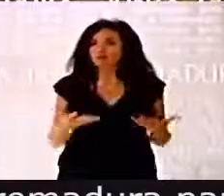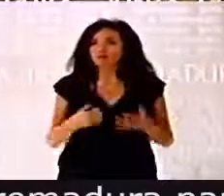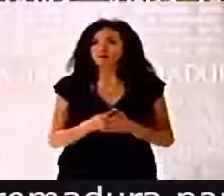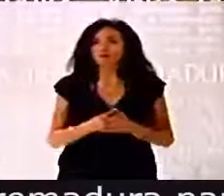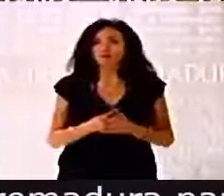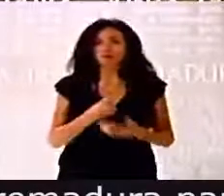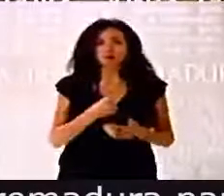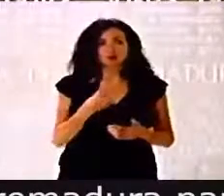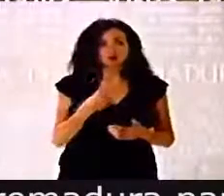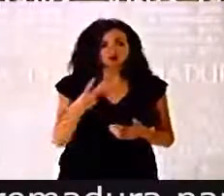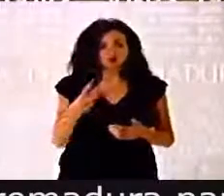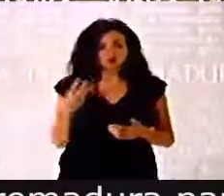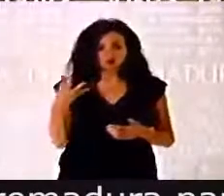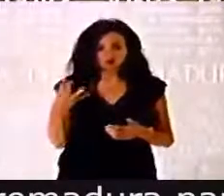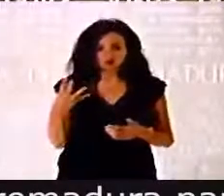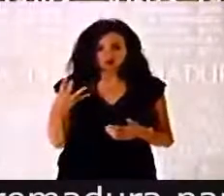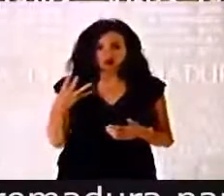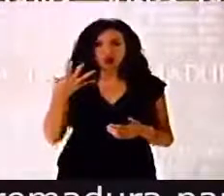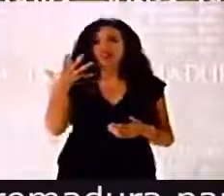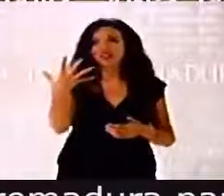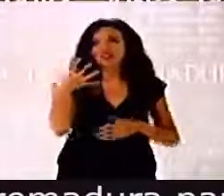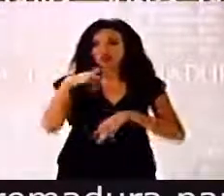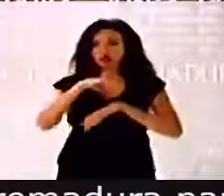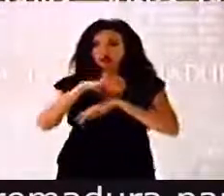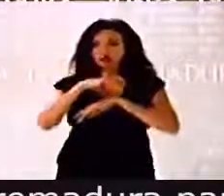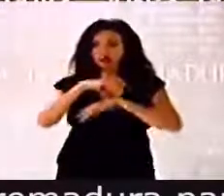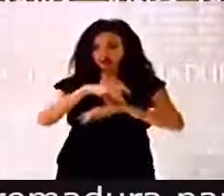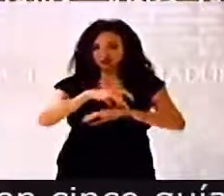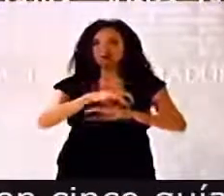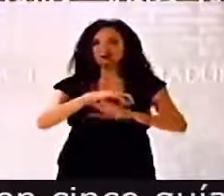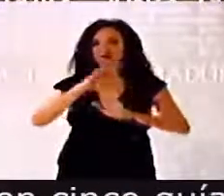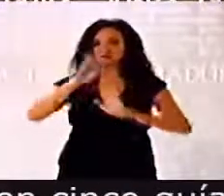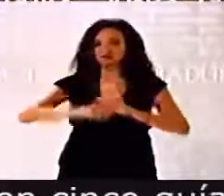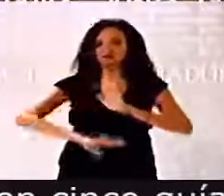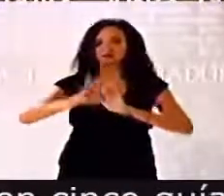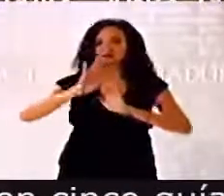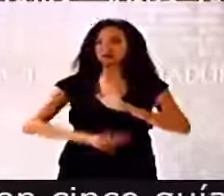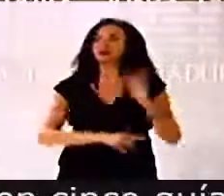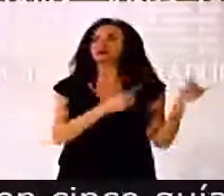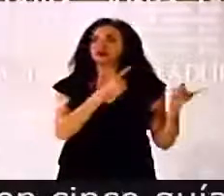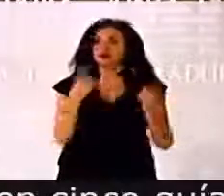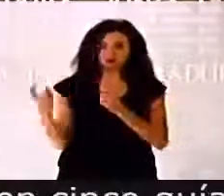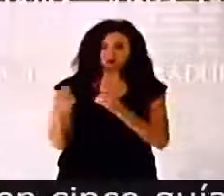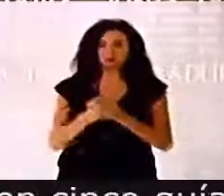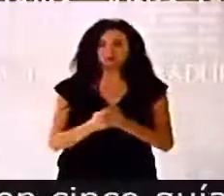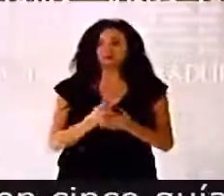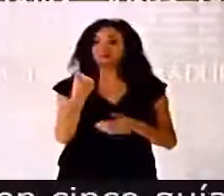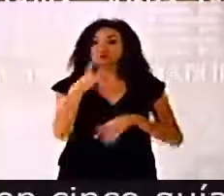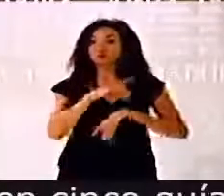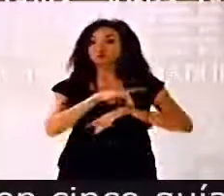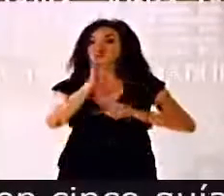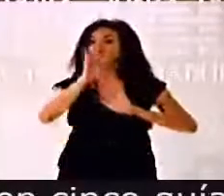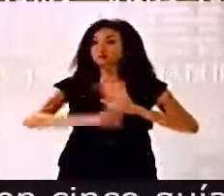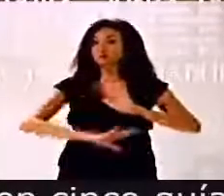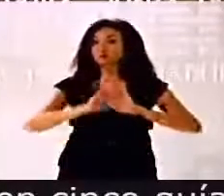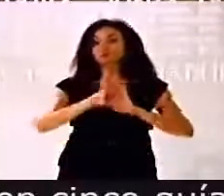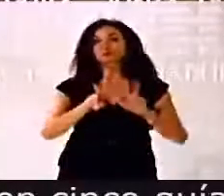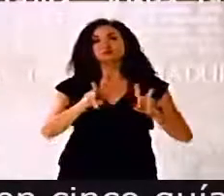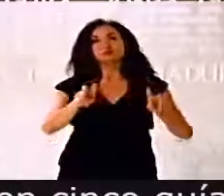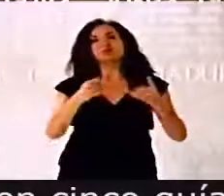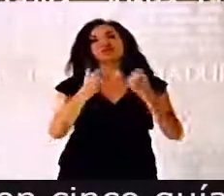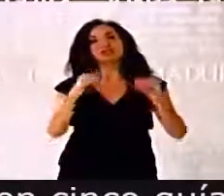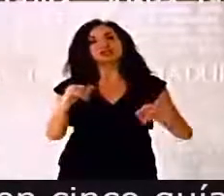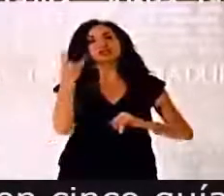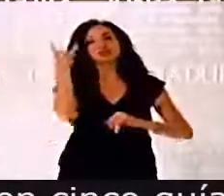2, 3, 4 y 5 guías que entendemos son necesarias, que son una guía para todo el tema de los festejos